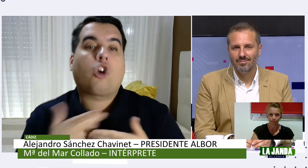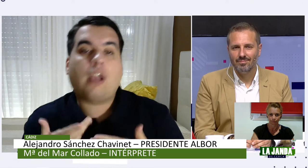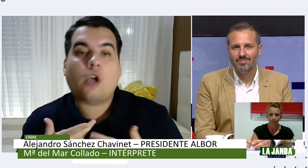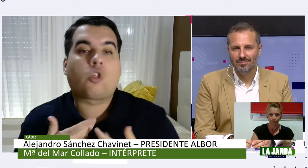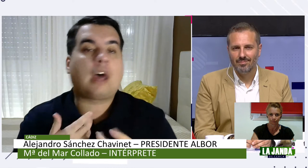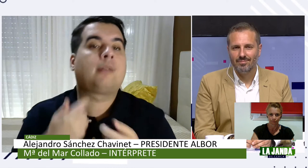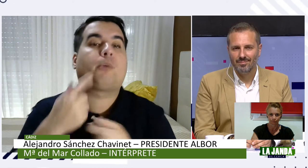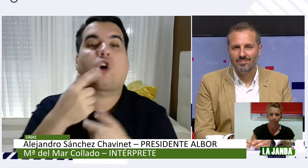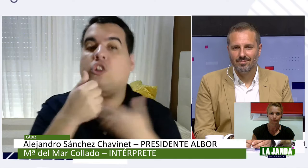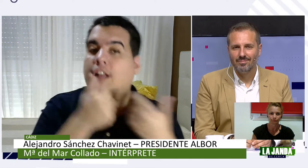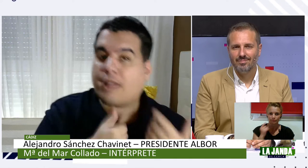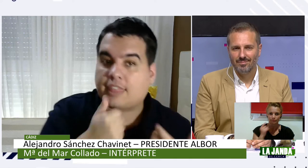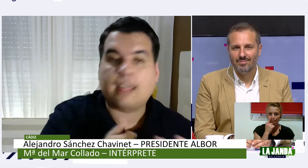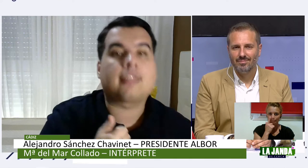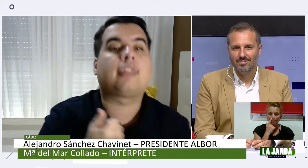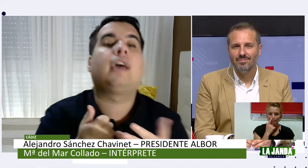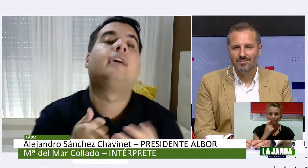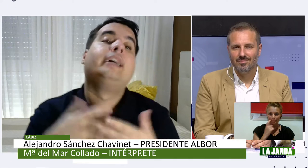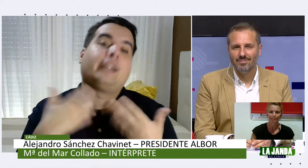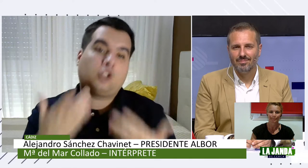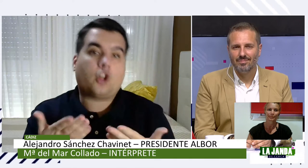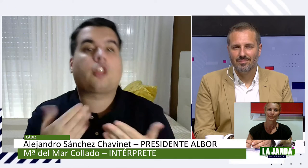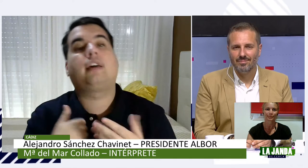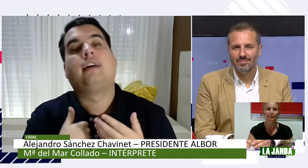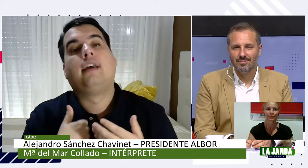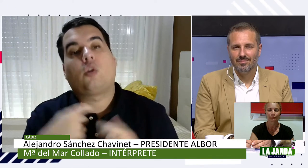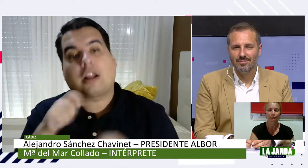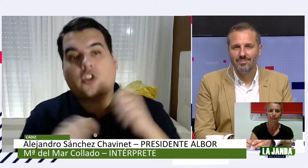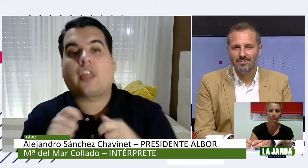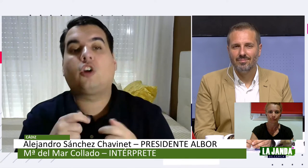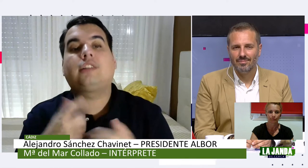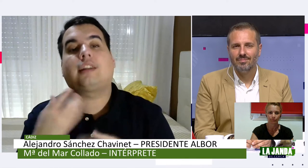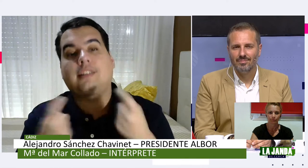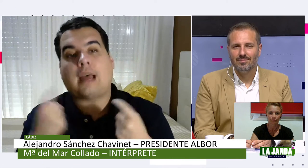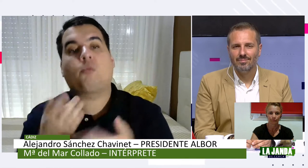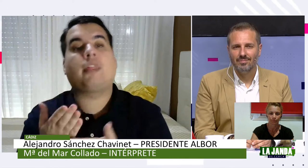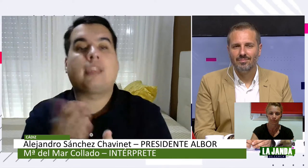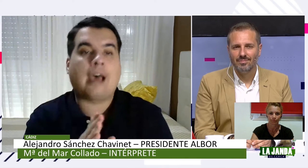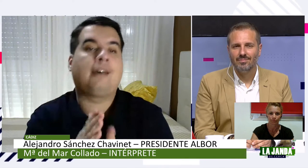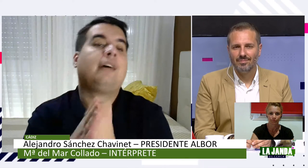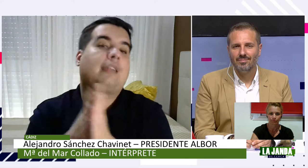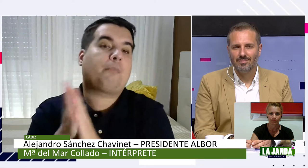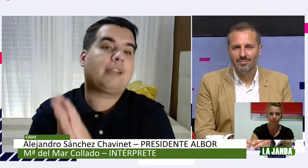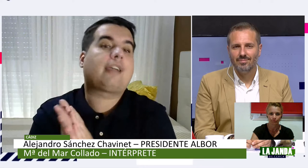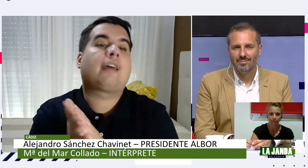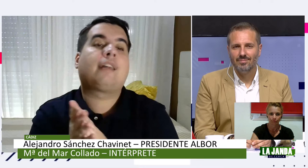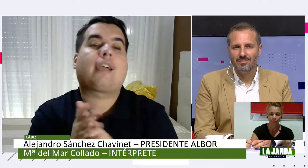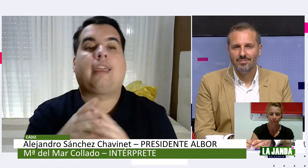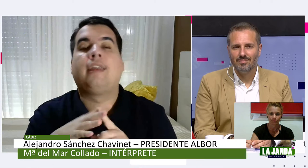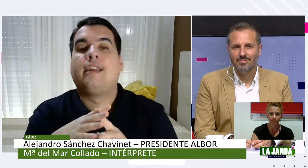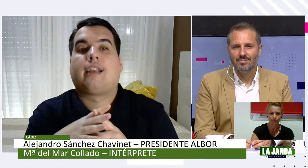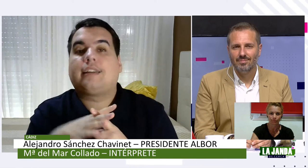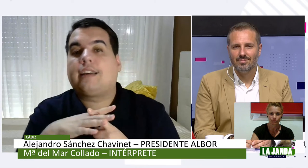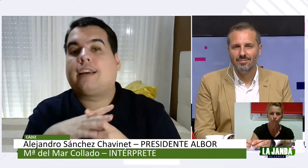como que no quiere ayudar, porque no tiene paciencia. Entonces, la asociación tanta humanidad y el principio